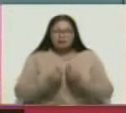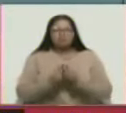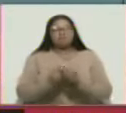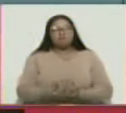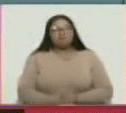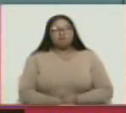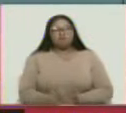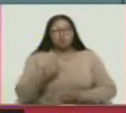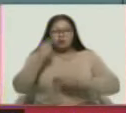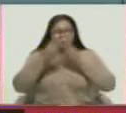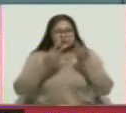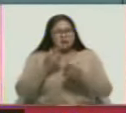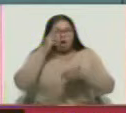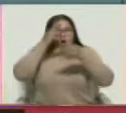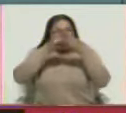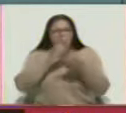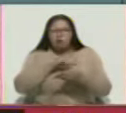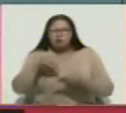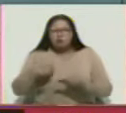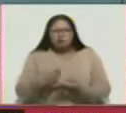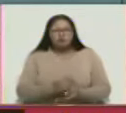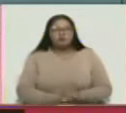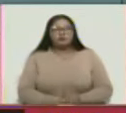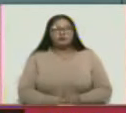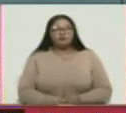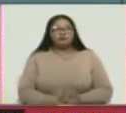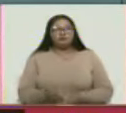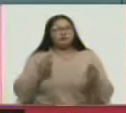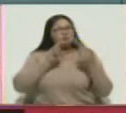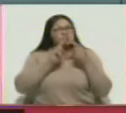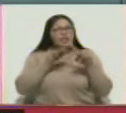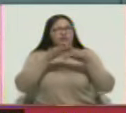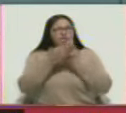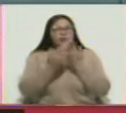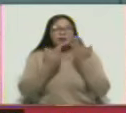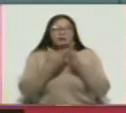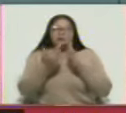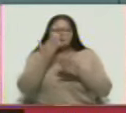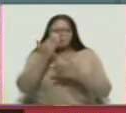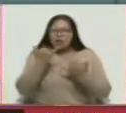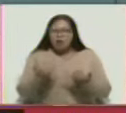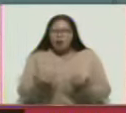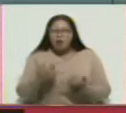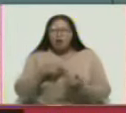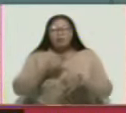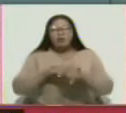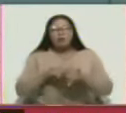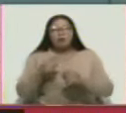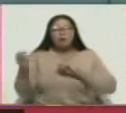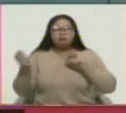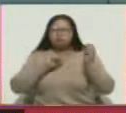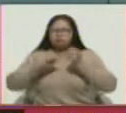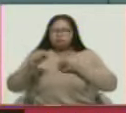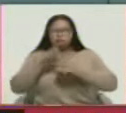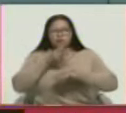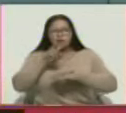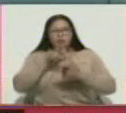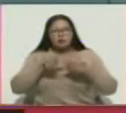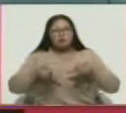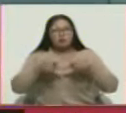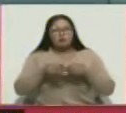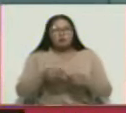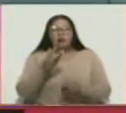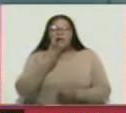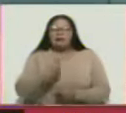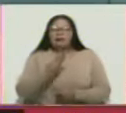su visita y conocer bueno, la situación que se está presentando. Ya usted nos decía, a esta misma hora hay bombardeo de Israel contra